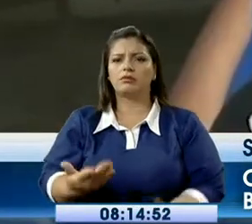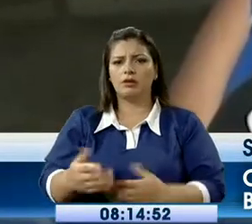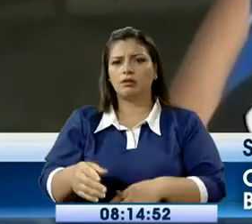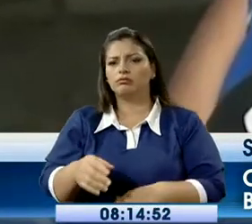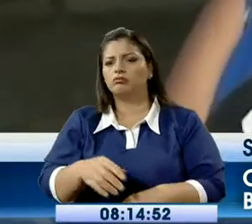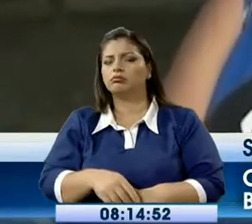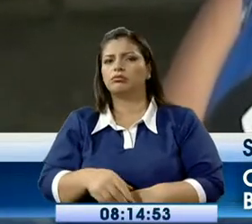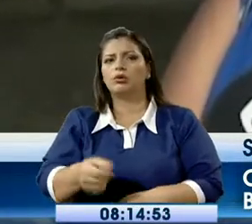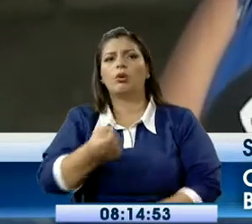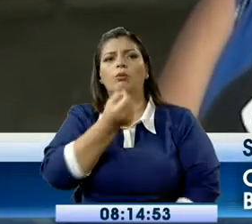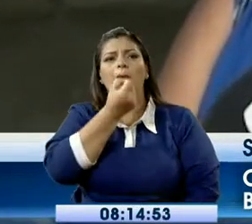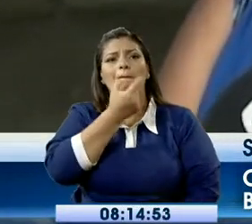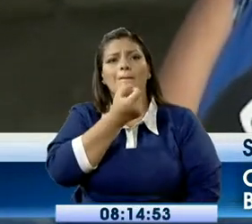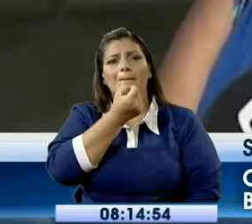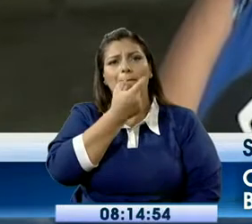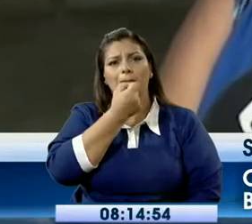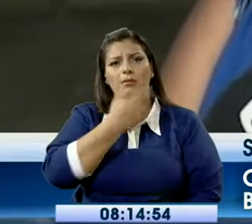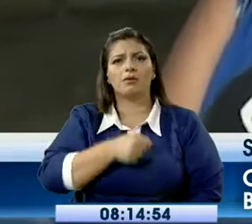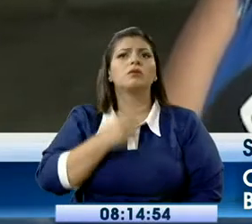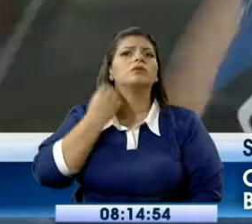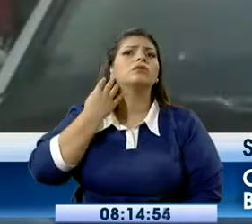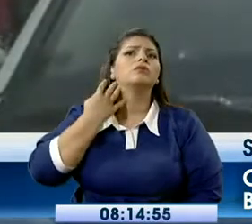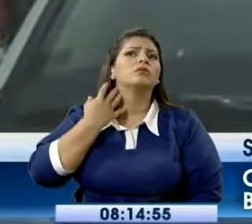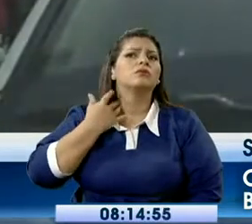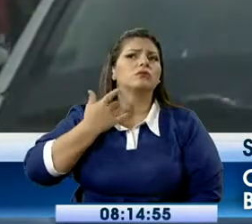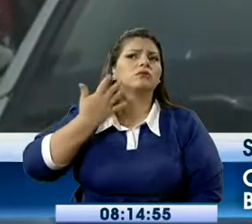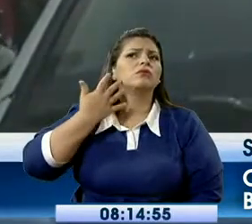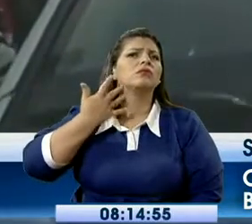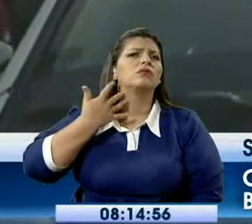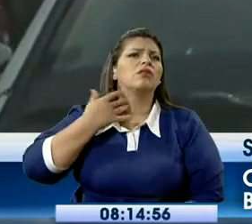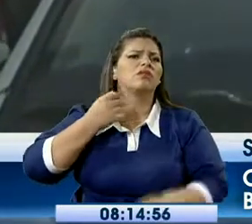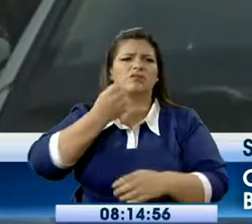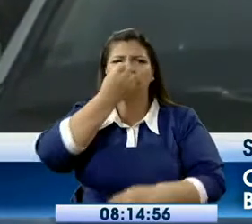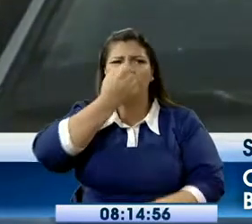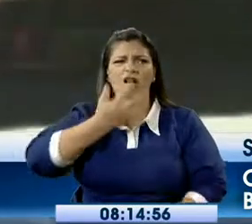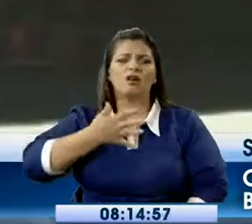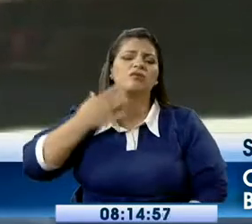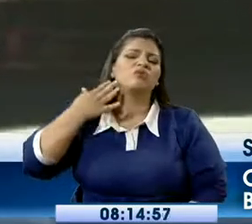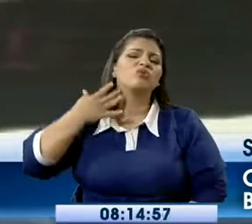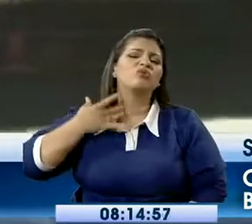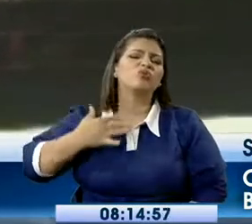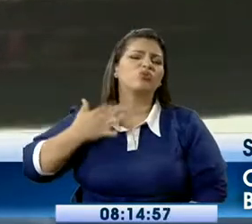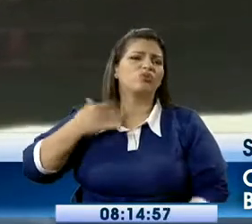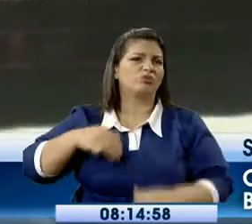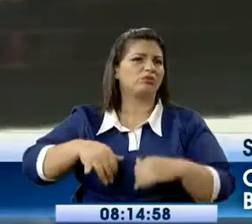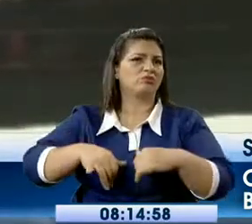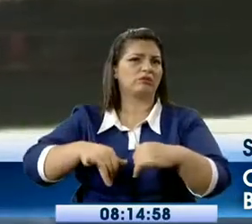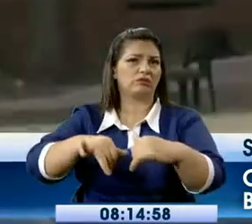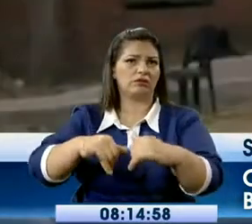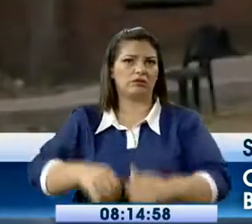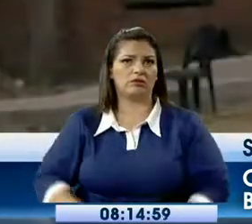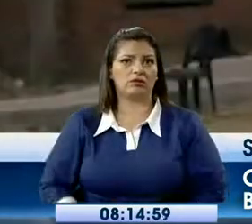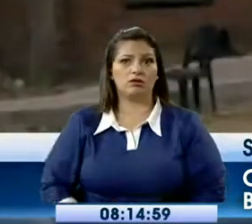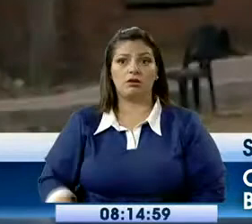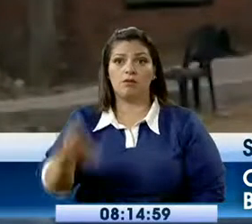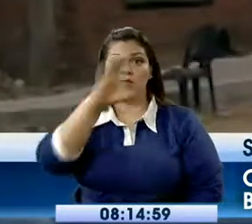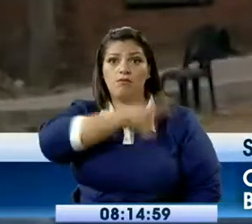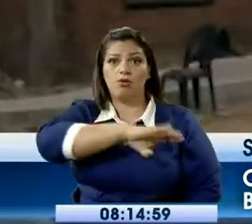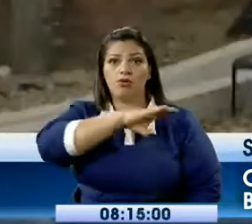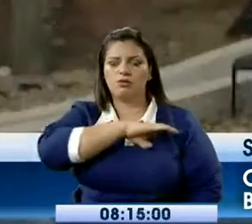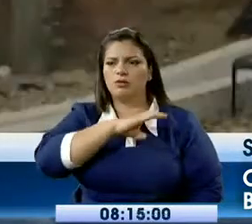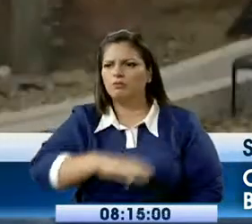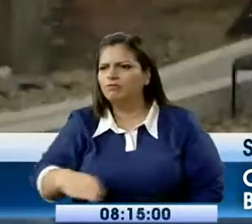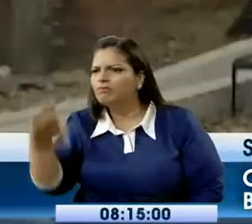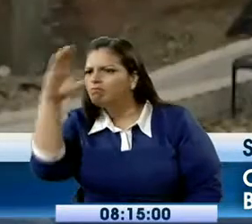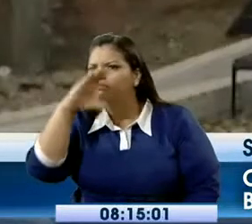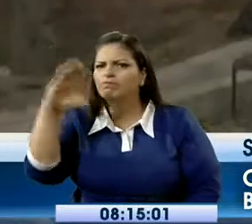acostadito, que todavía le viene sangre. La Policía Nacional emprendió un operativo y con el apoyo de los moradores de la Ciudadela La